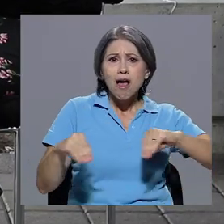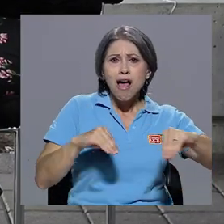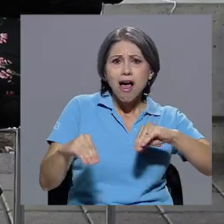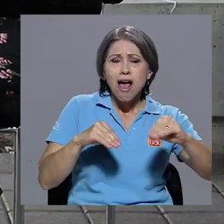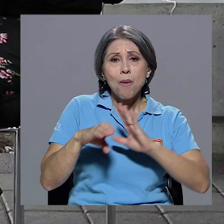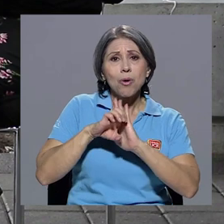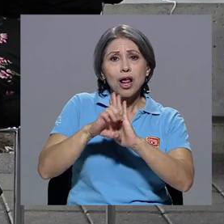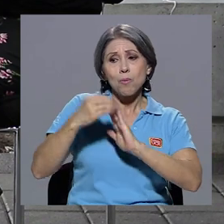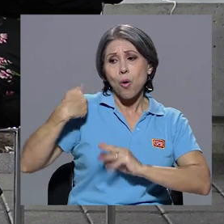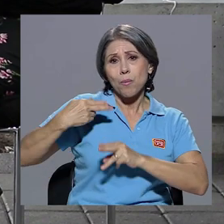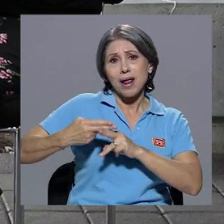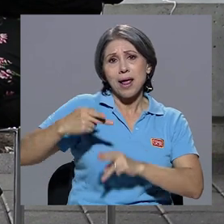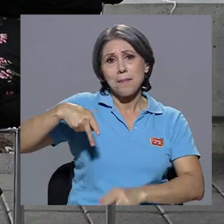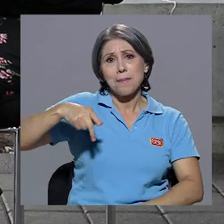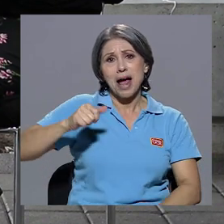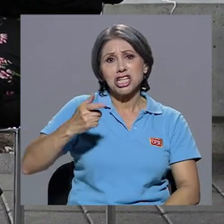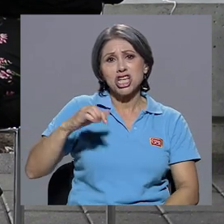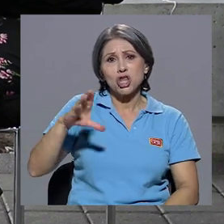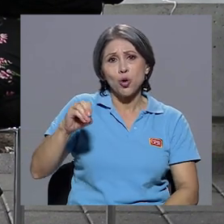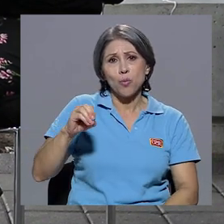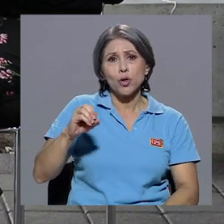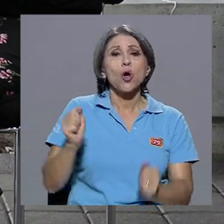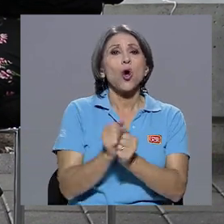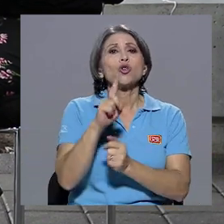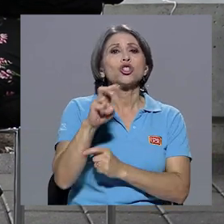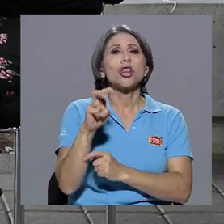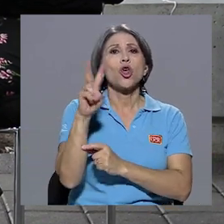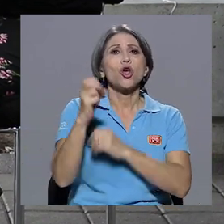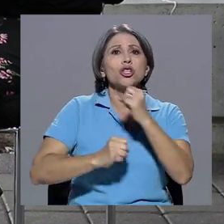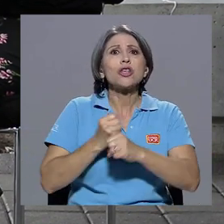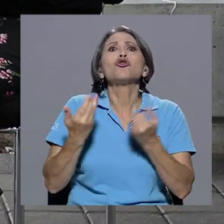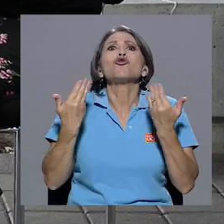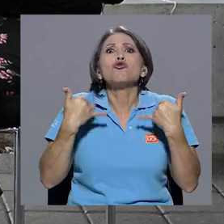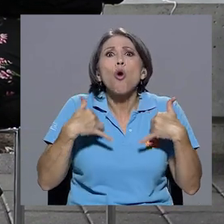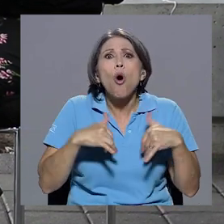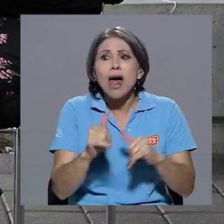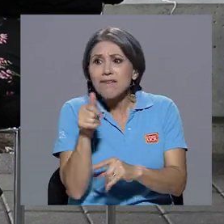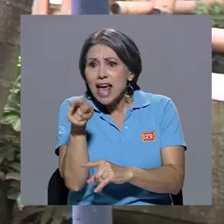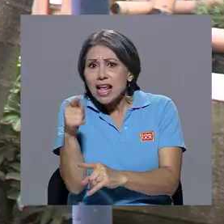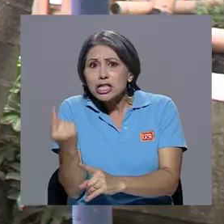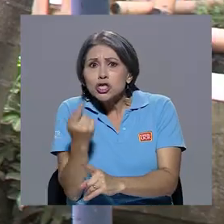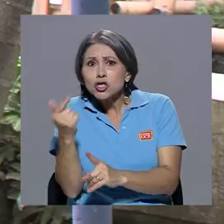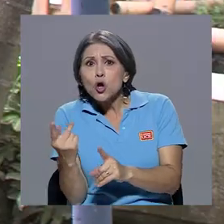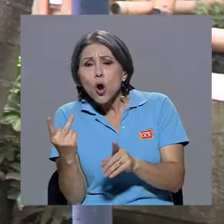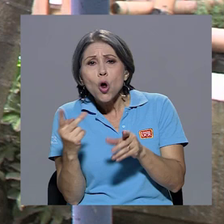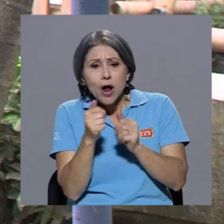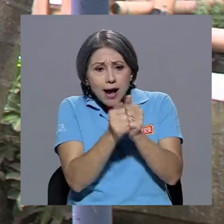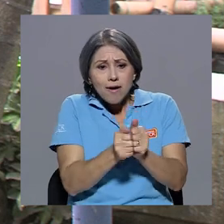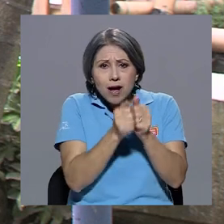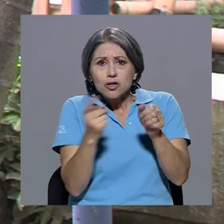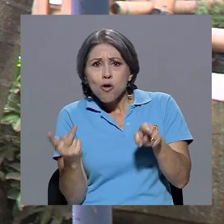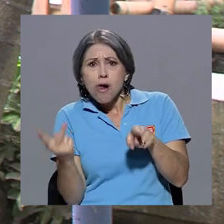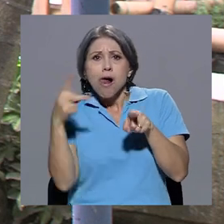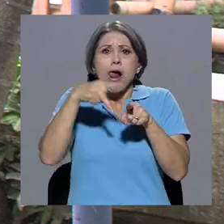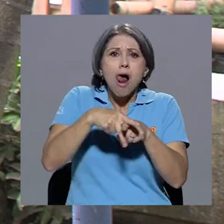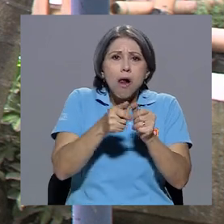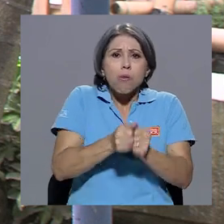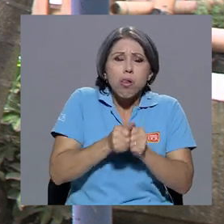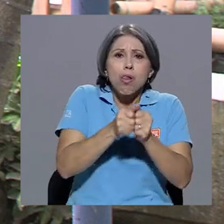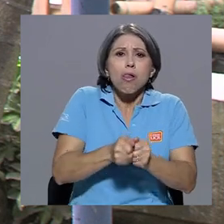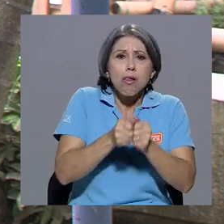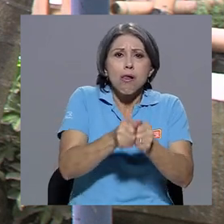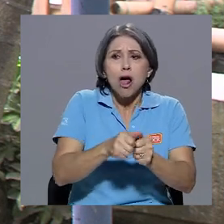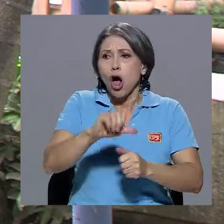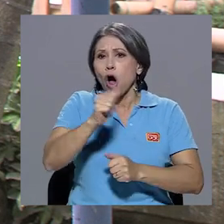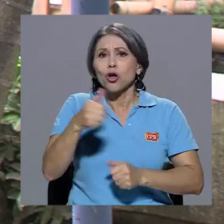Don Pachito, con 102 años, todavía anda a caballo, literalmente se sube a su caballo solo. Los otros todos tienen, les gustan bailar, por ejemplo, le